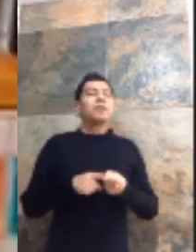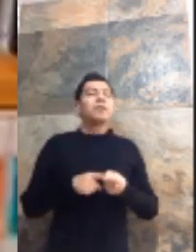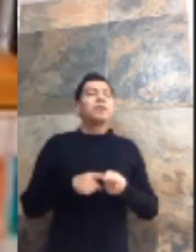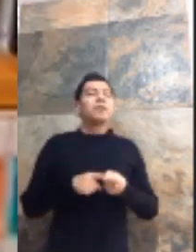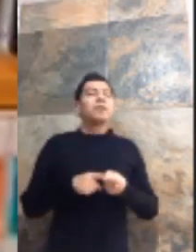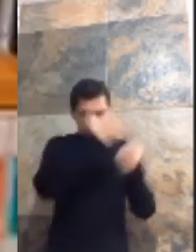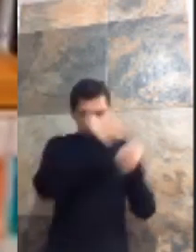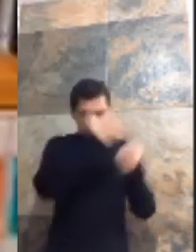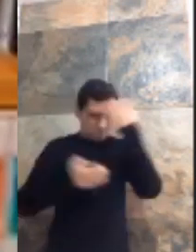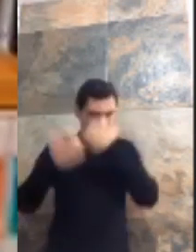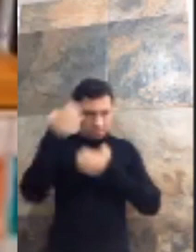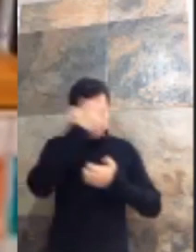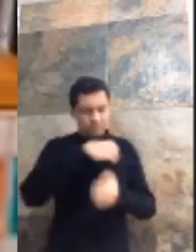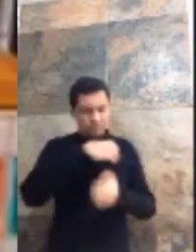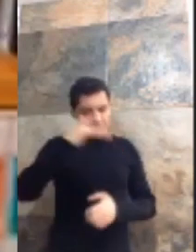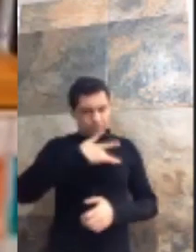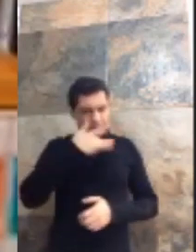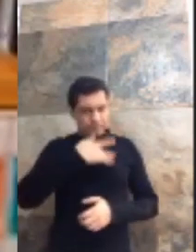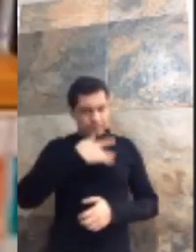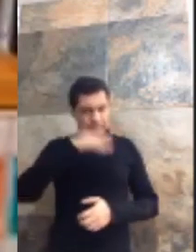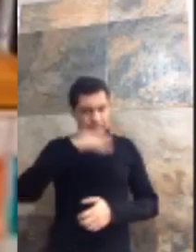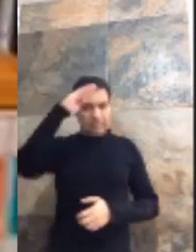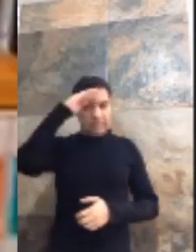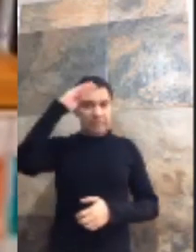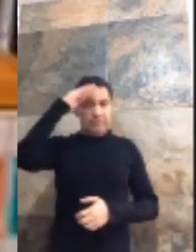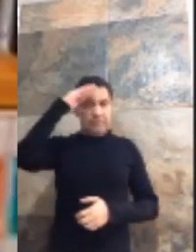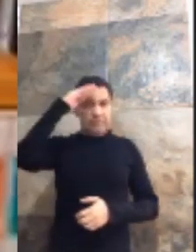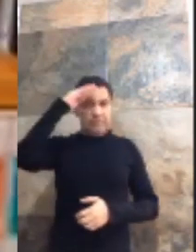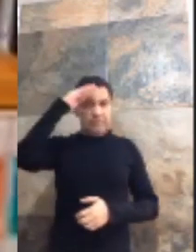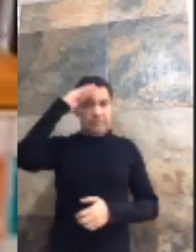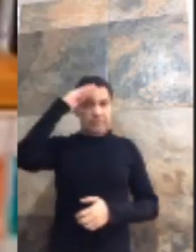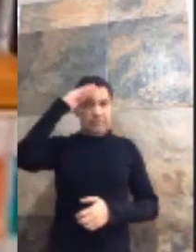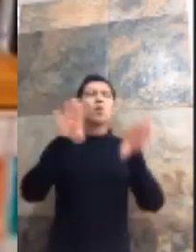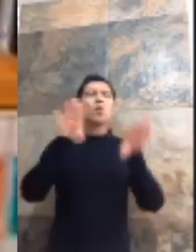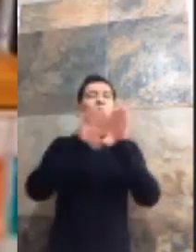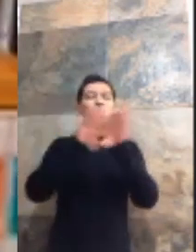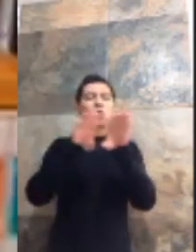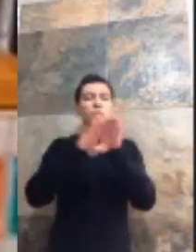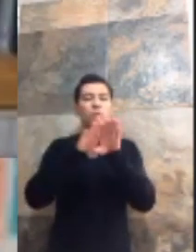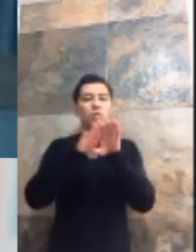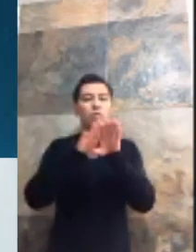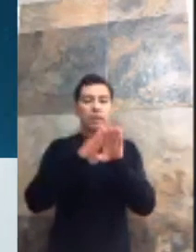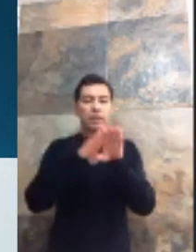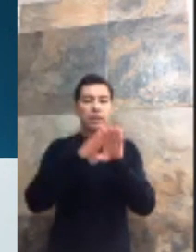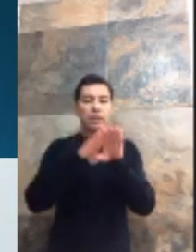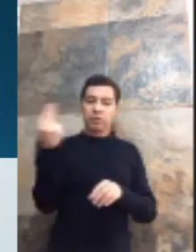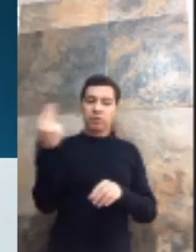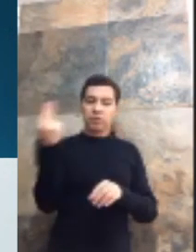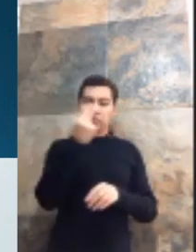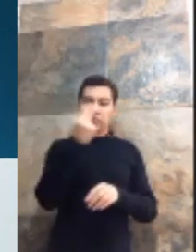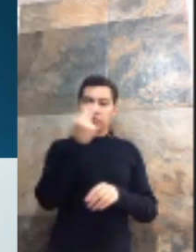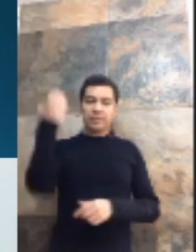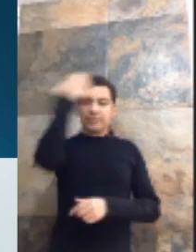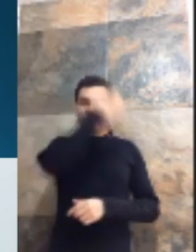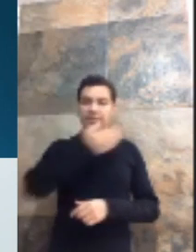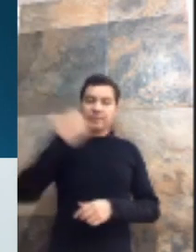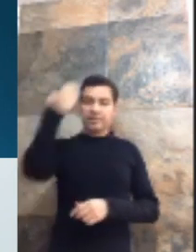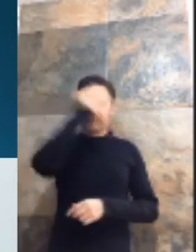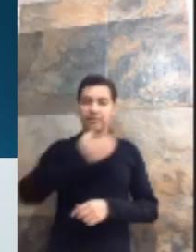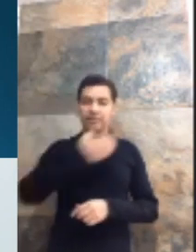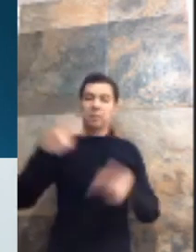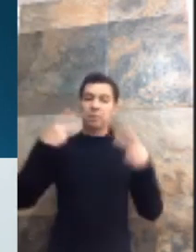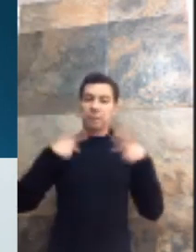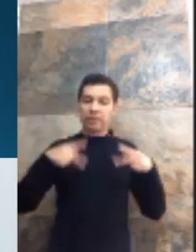las quejas de naturaleza interpersonal, son básicamente las personas que están atendiendo los servicios